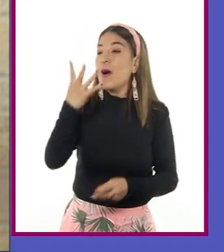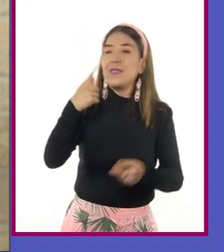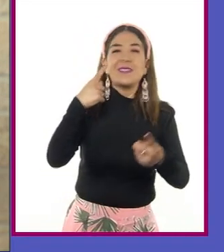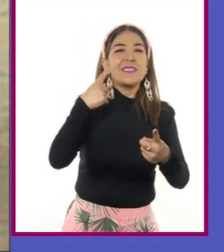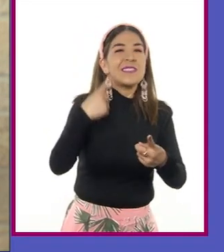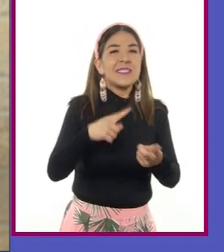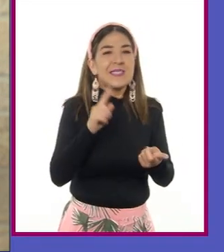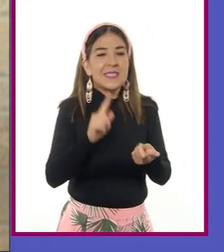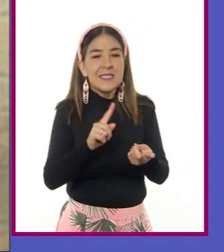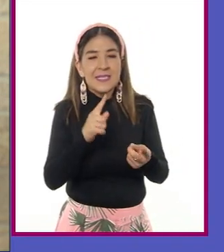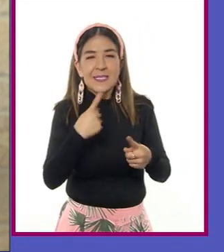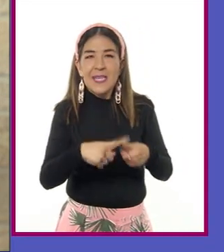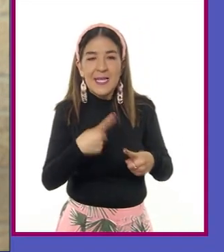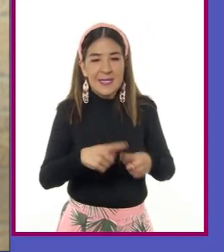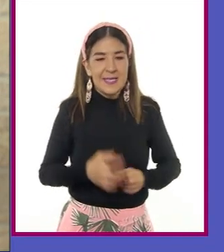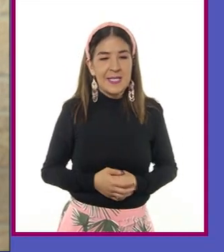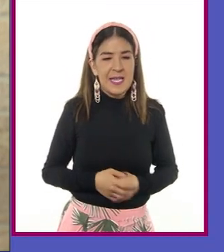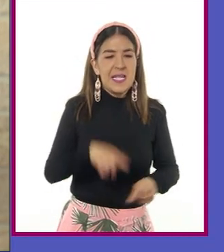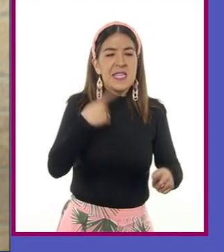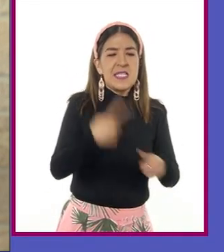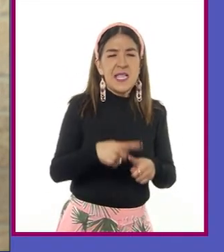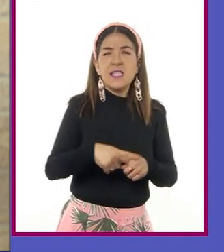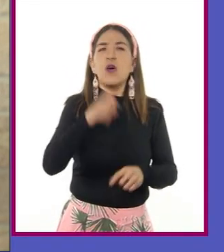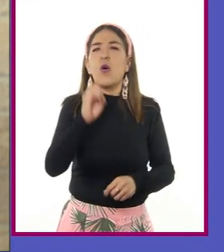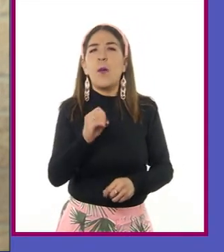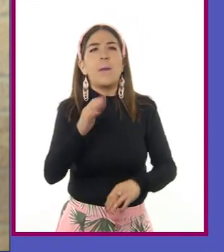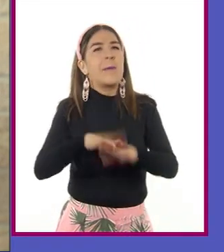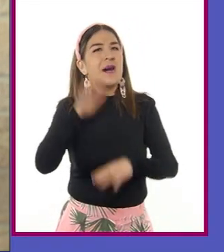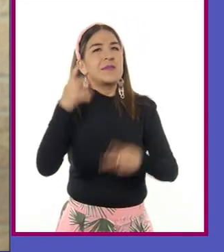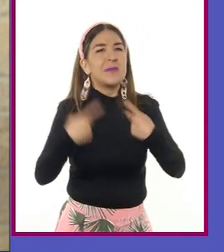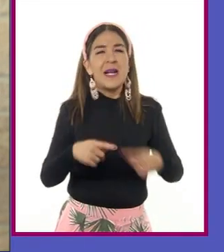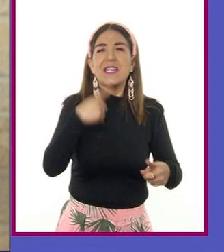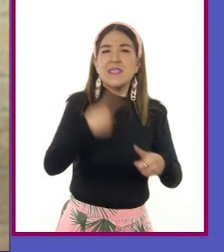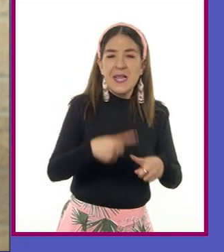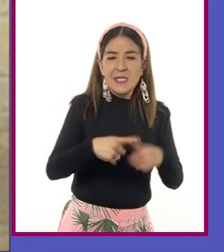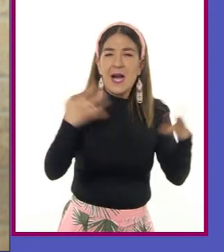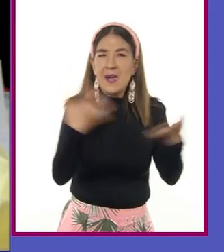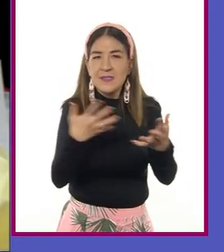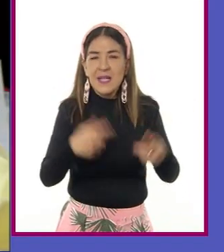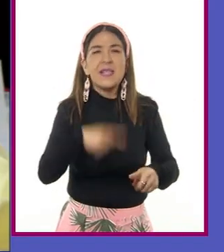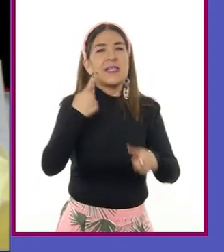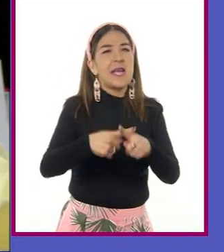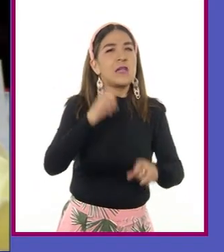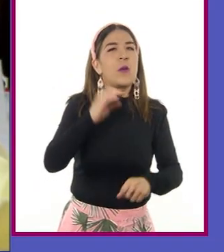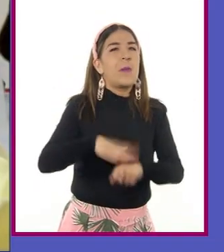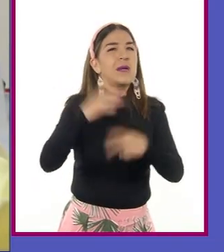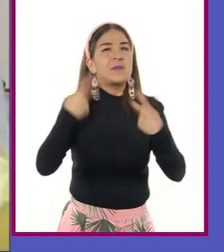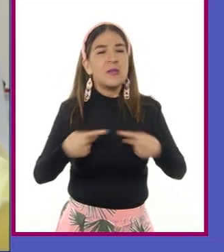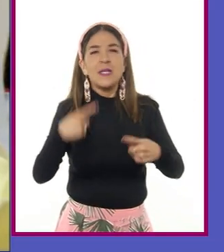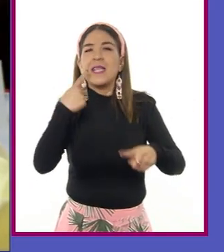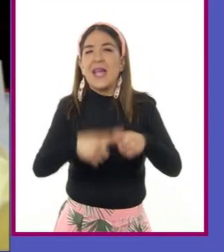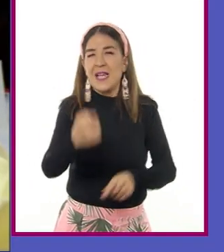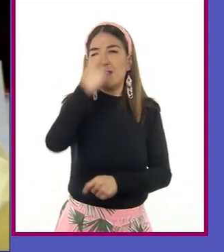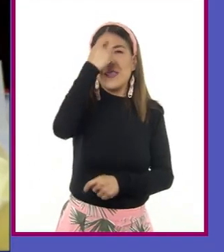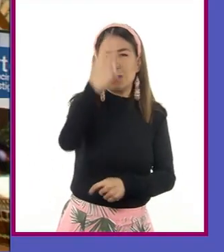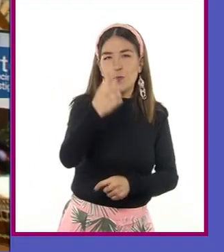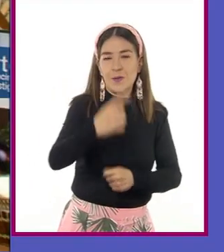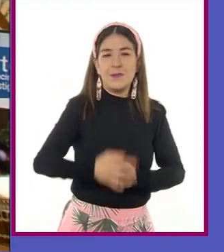ejemplo, ¿quiénes? ¿Quién o quiénes lo hicieron? ¿Quién o quiénes lo descubrieron?